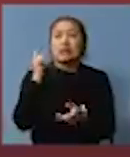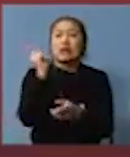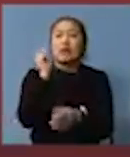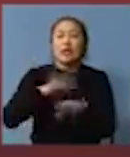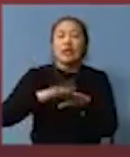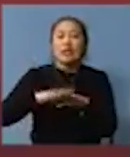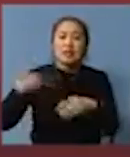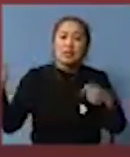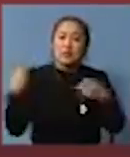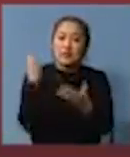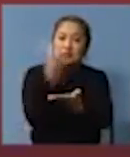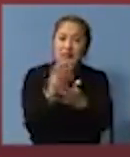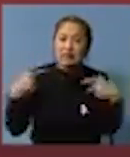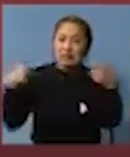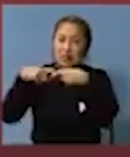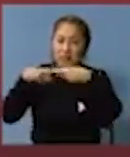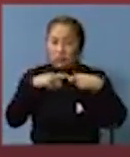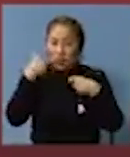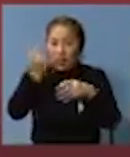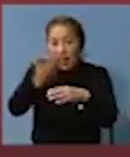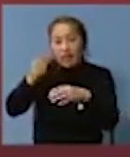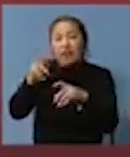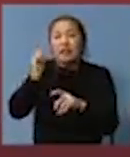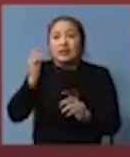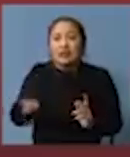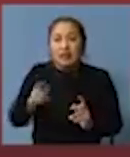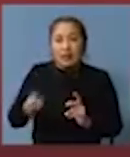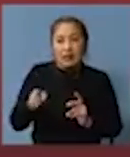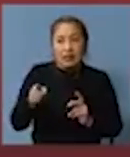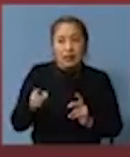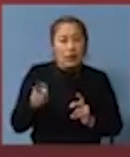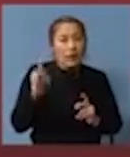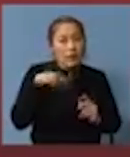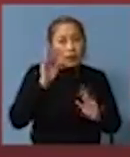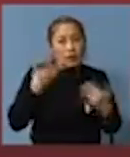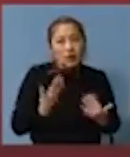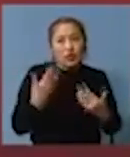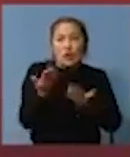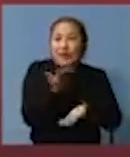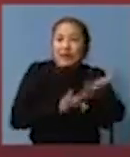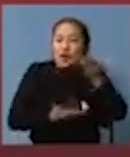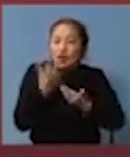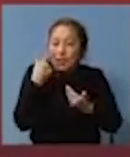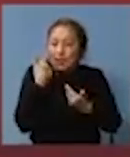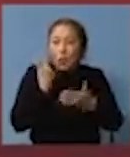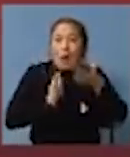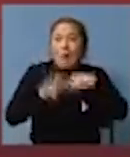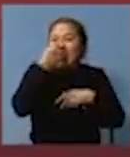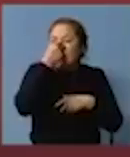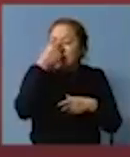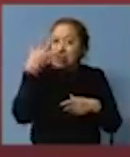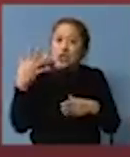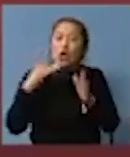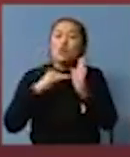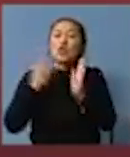A camioneros. Sí. De atrás, por atrás, ¿quién puede estar acá? No sé. Pero por supuesto, estamos hablando de más de 25 millones el tema